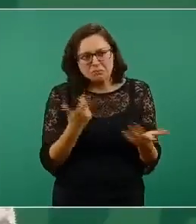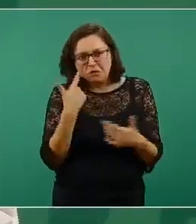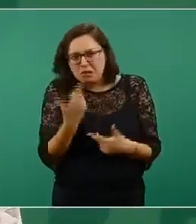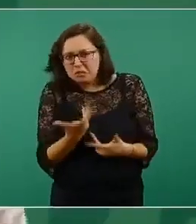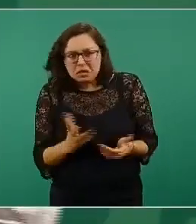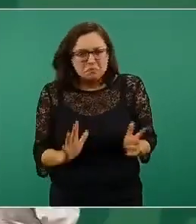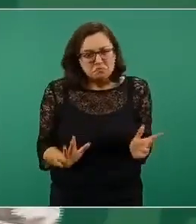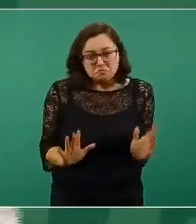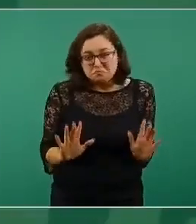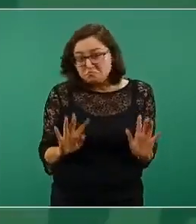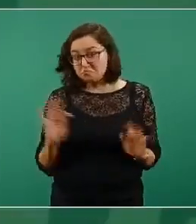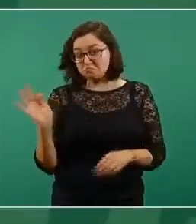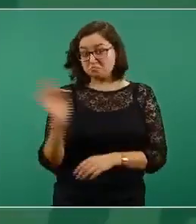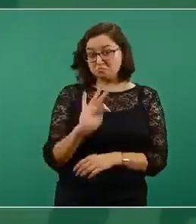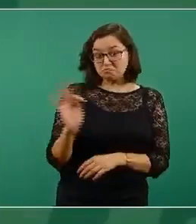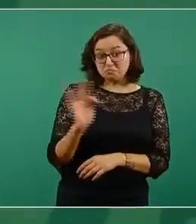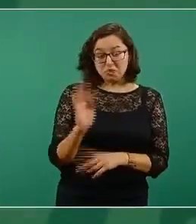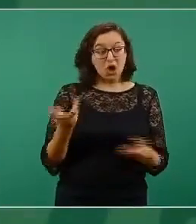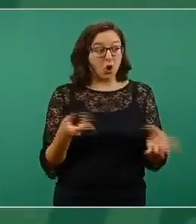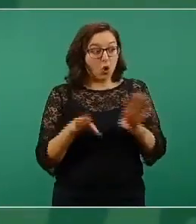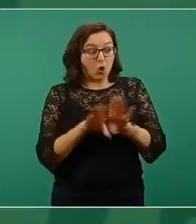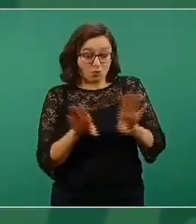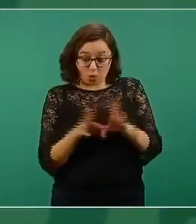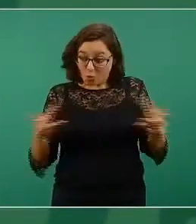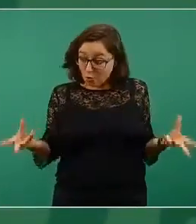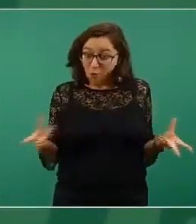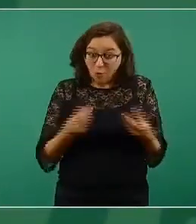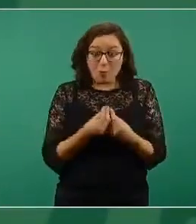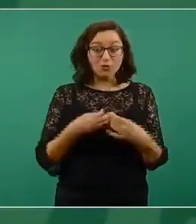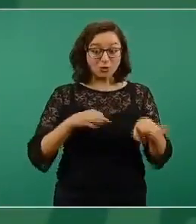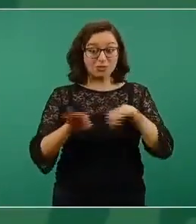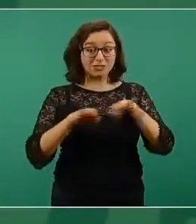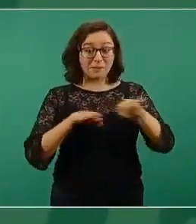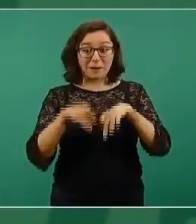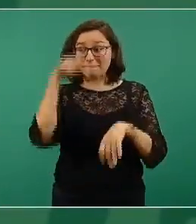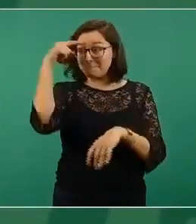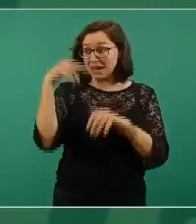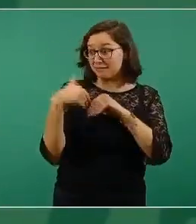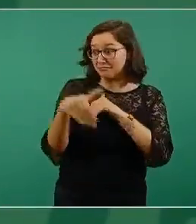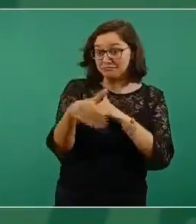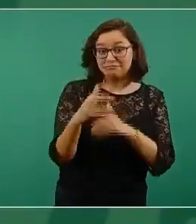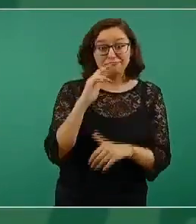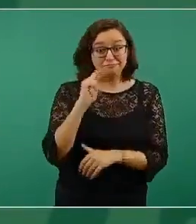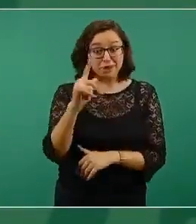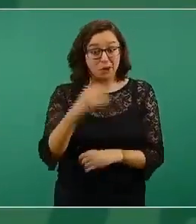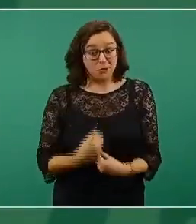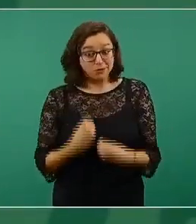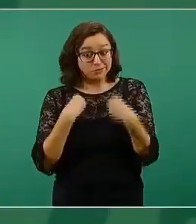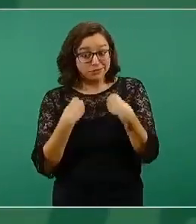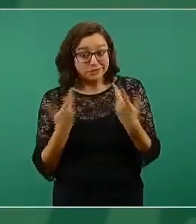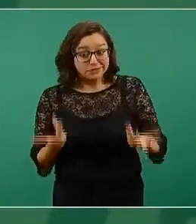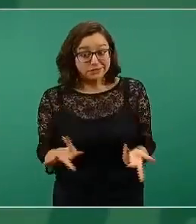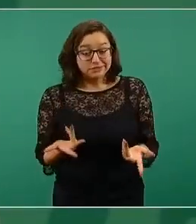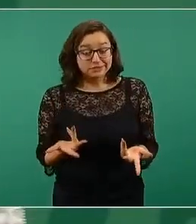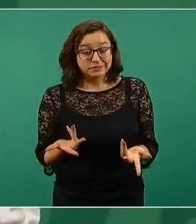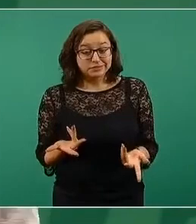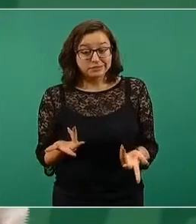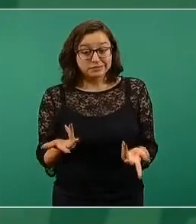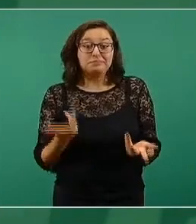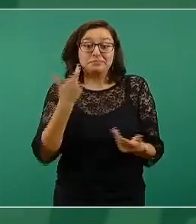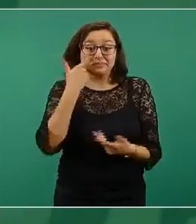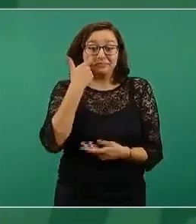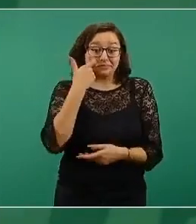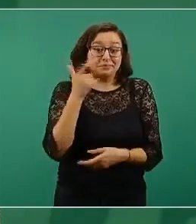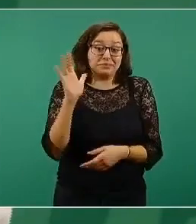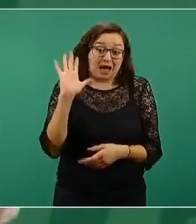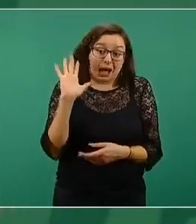todas y todos trabajemos juntos para tener una mejoría en las condiciones sociales de la población mexicana y que